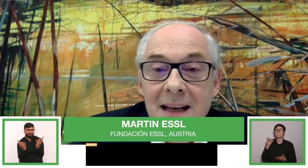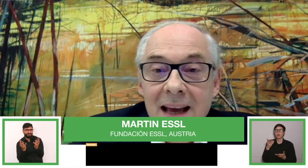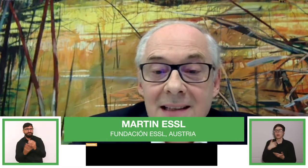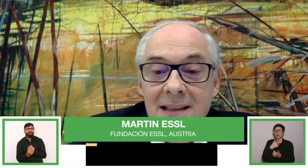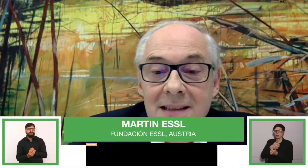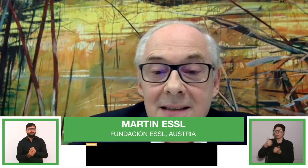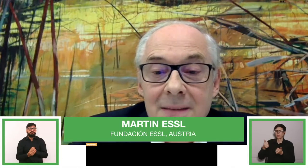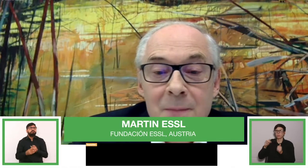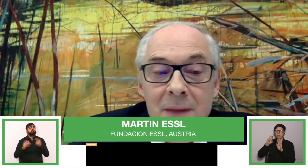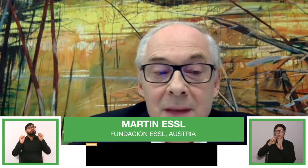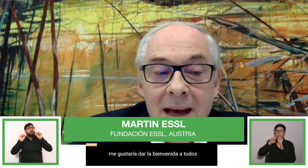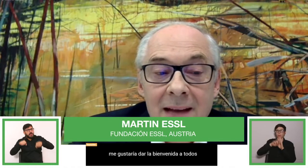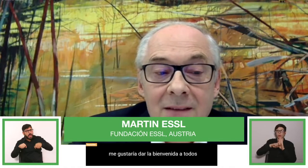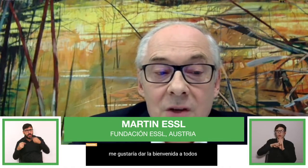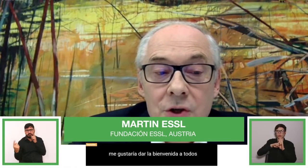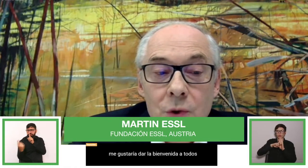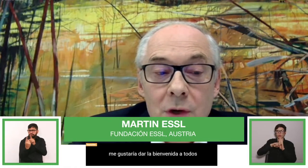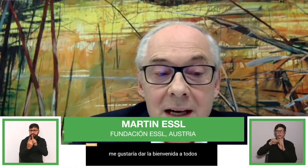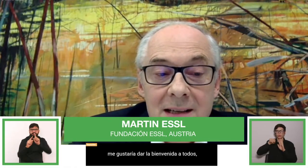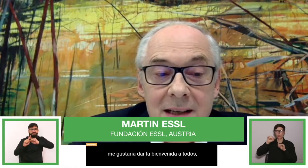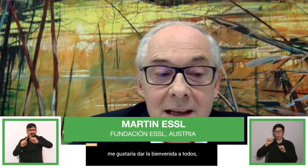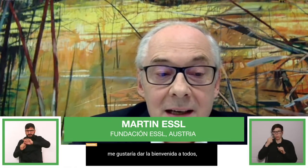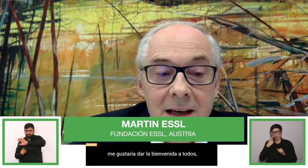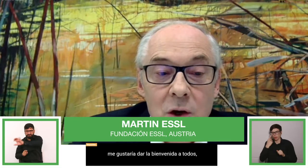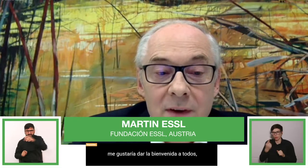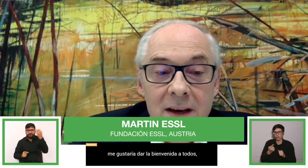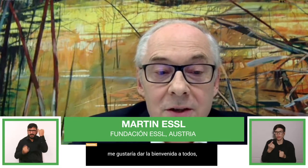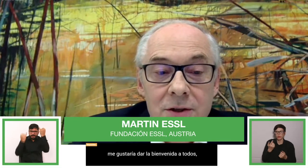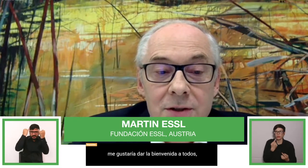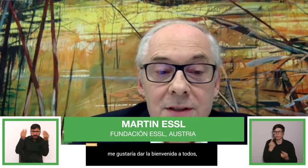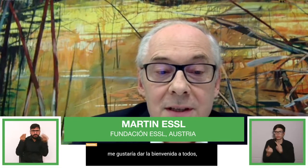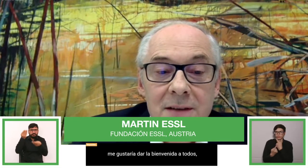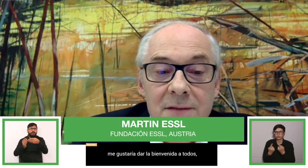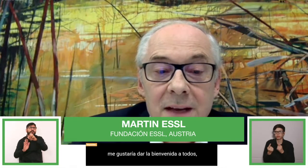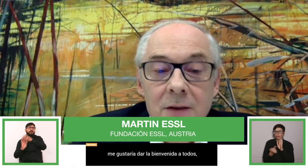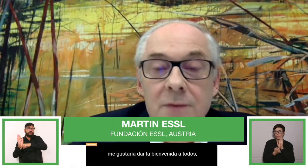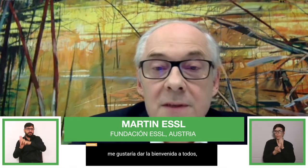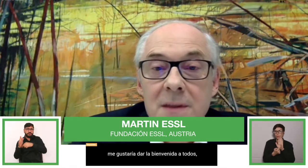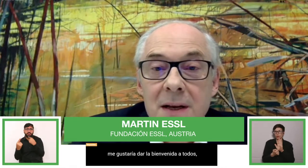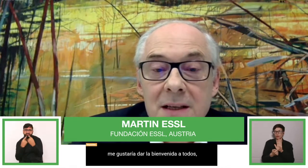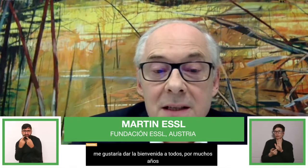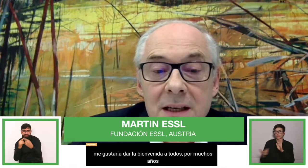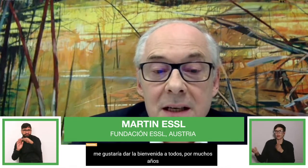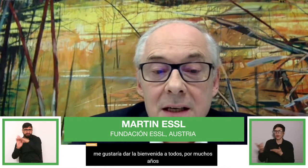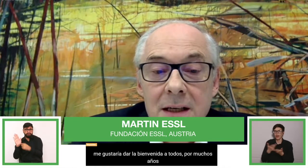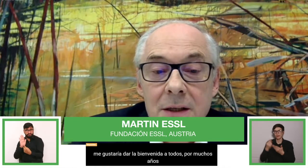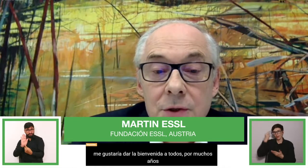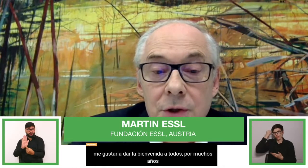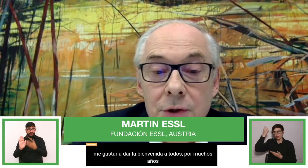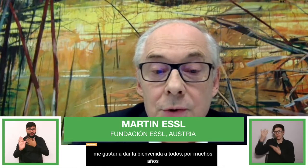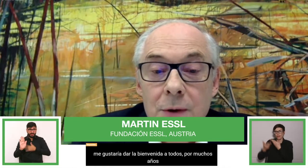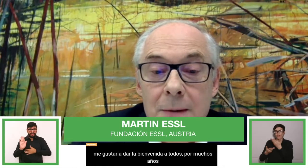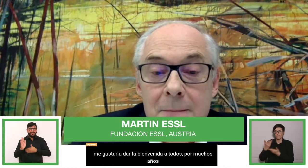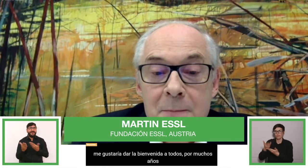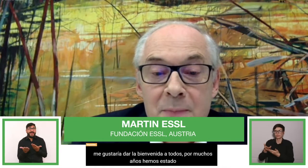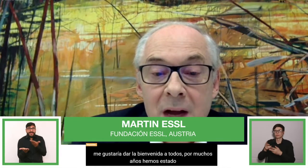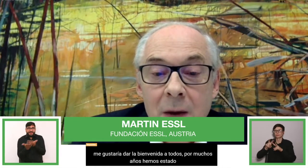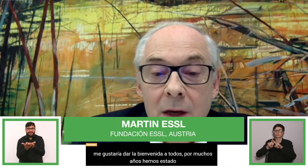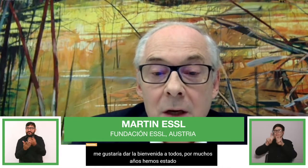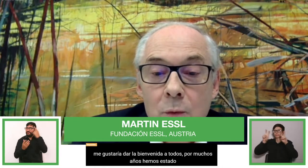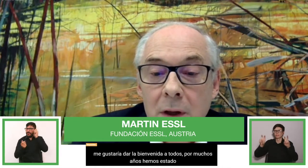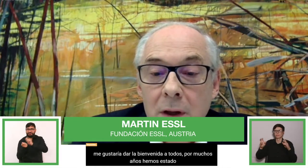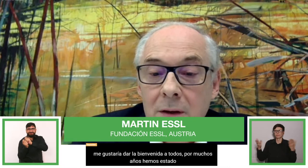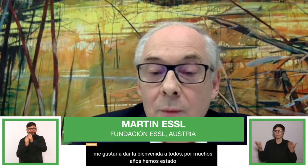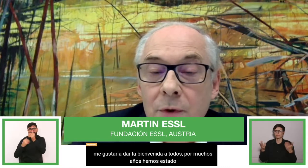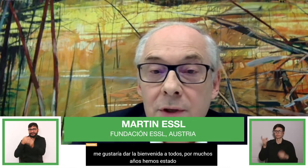muchos años hemos estado solucionando y mostrando innovaciones en el campo de